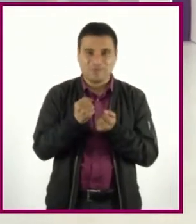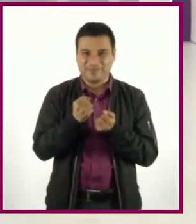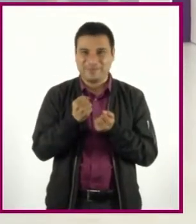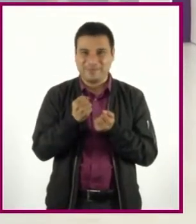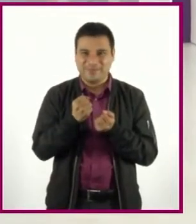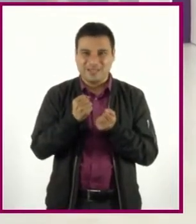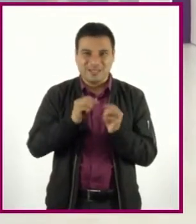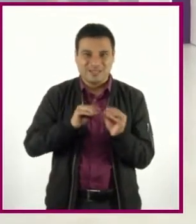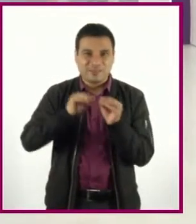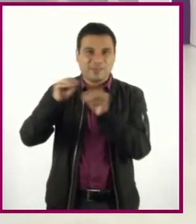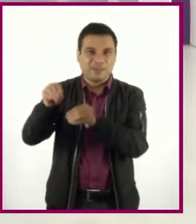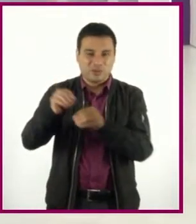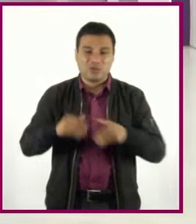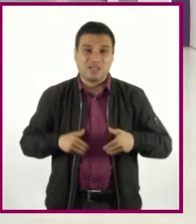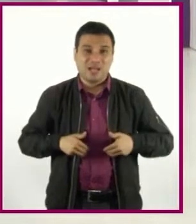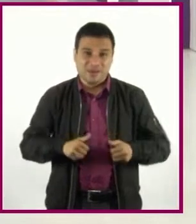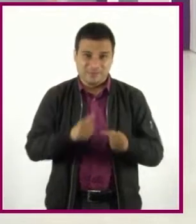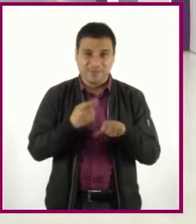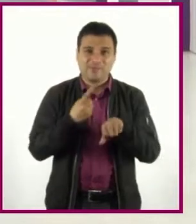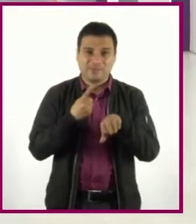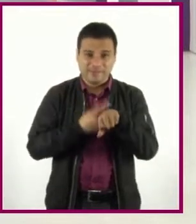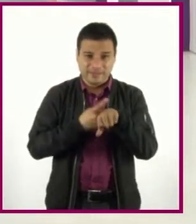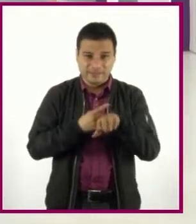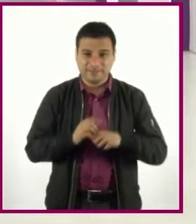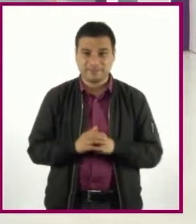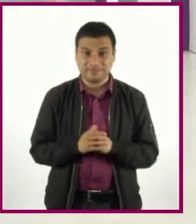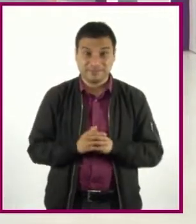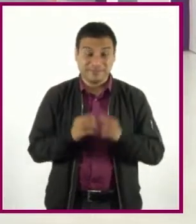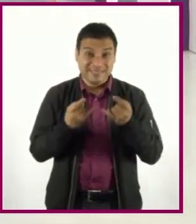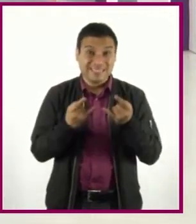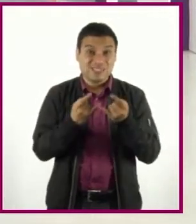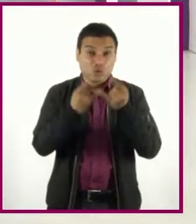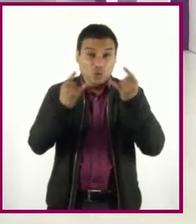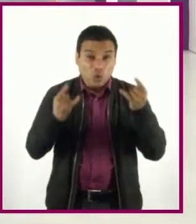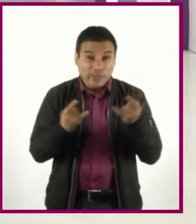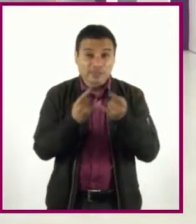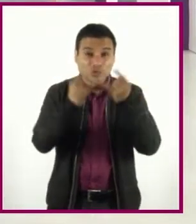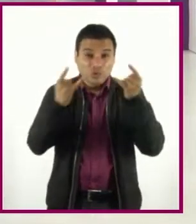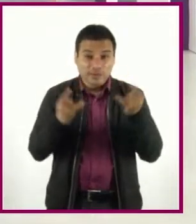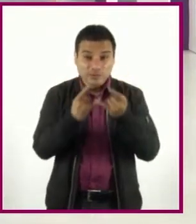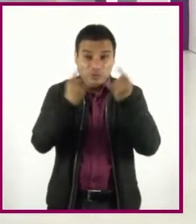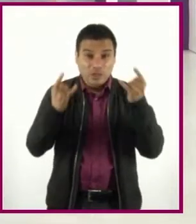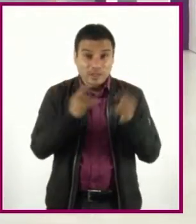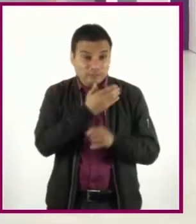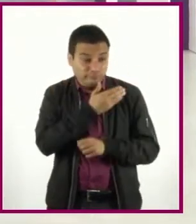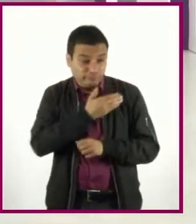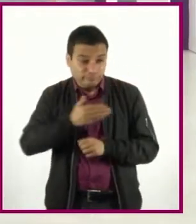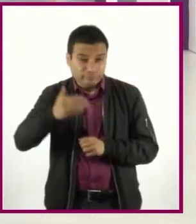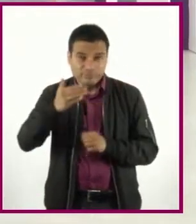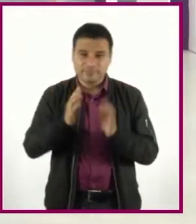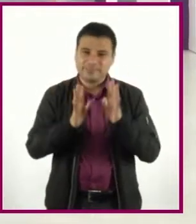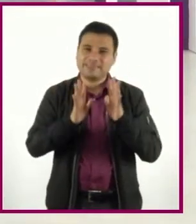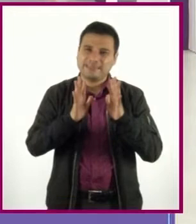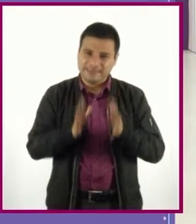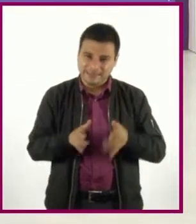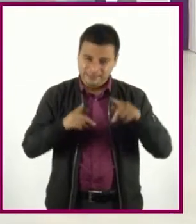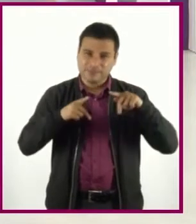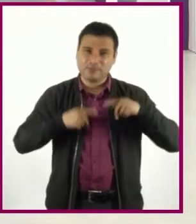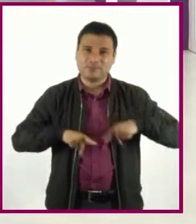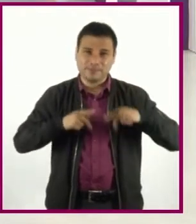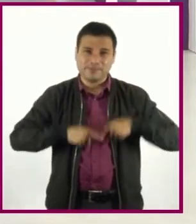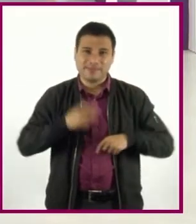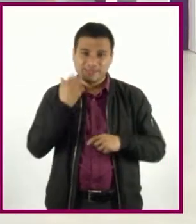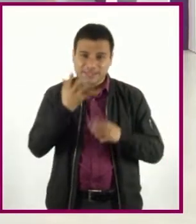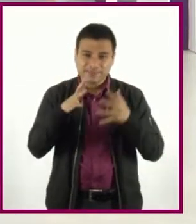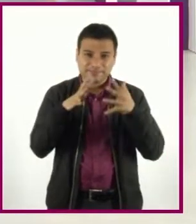y enfermedad. Por eso, a lo largo de la historia, se han realizado esfuerzos para evitar la guerra a